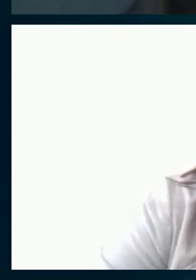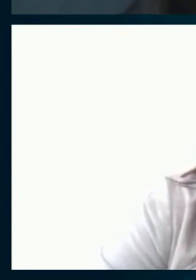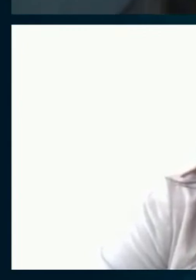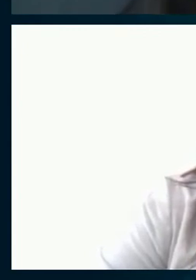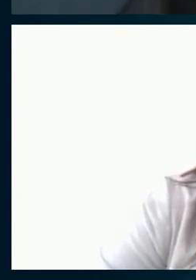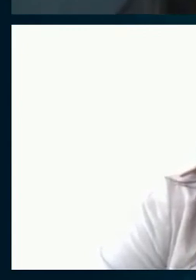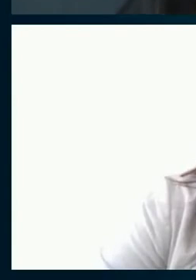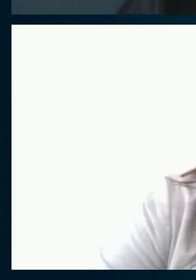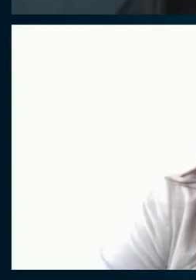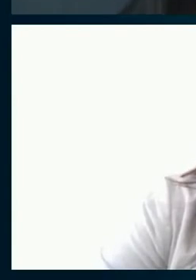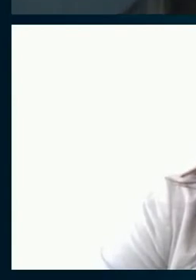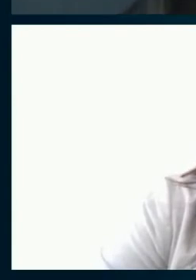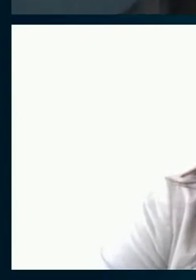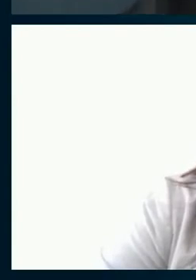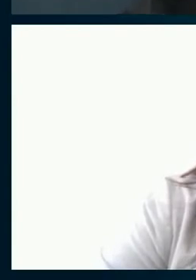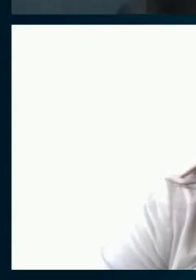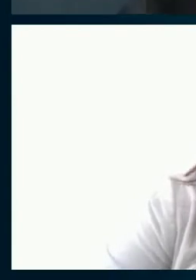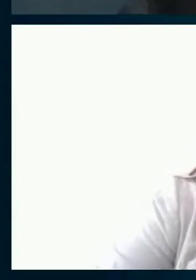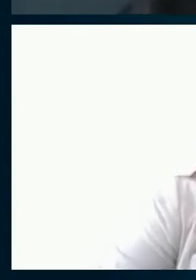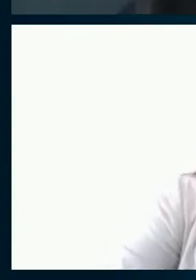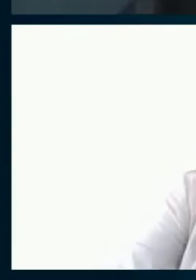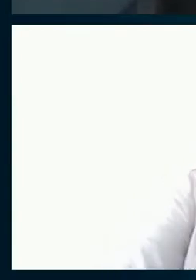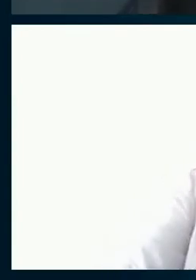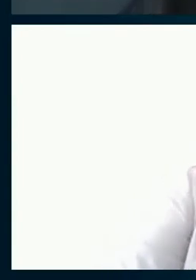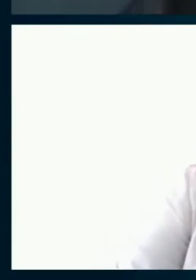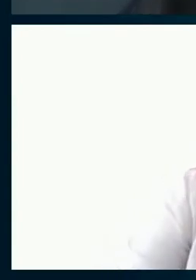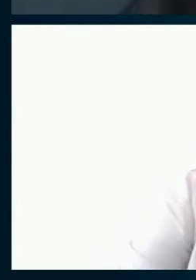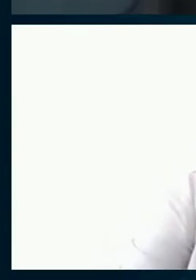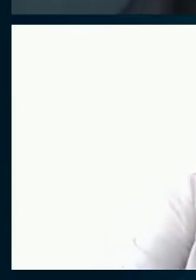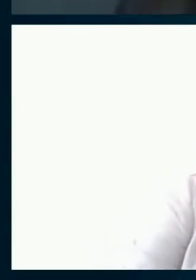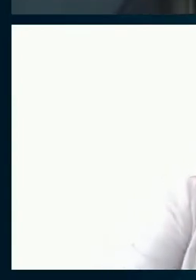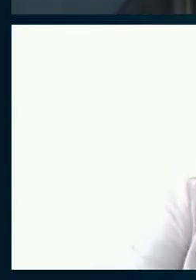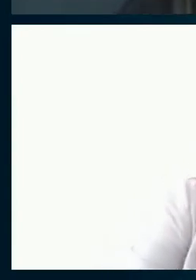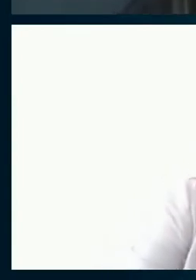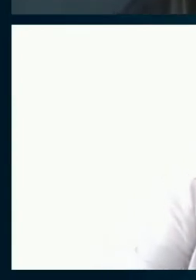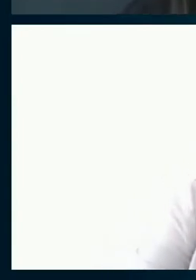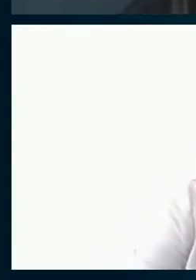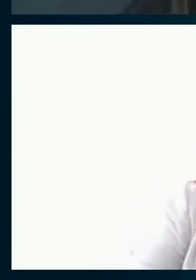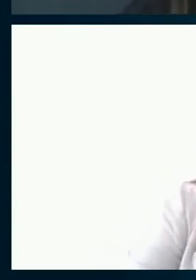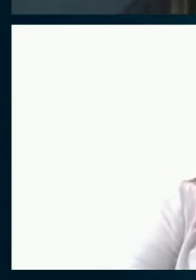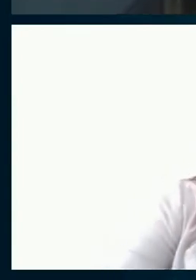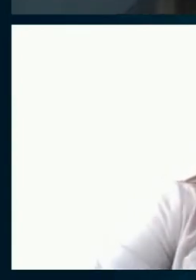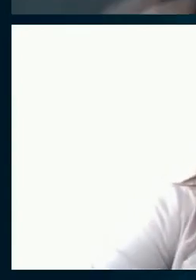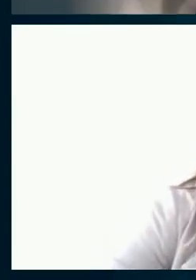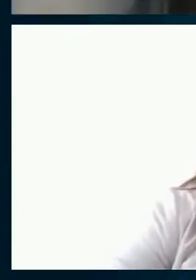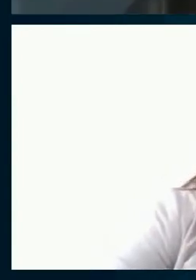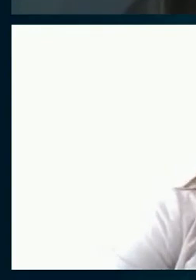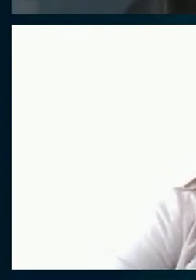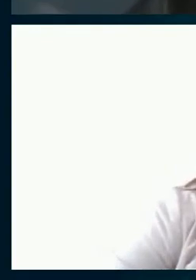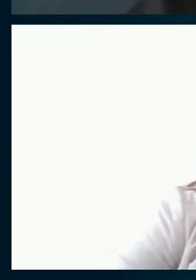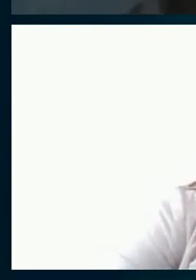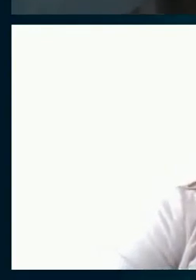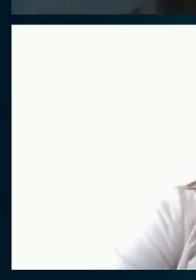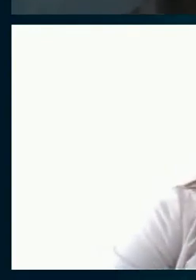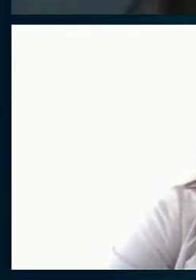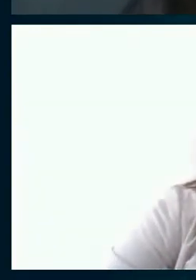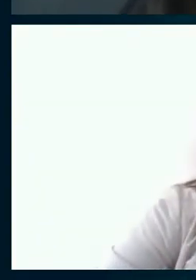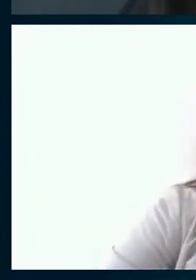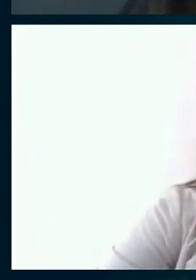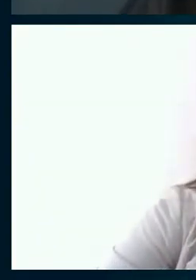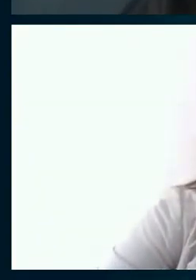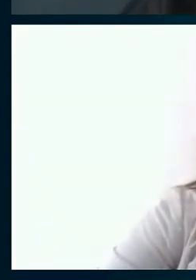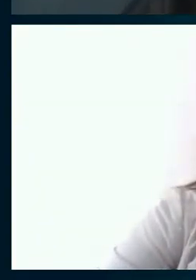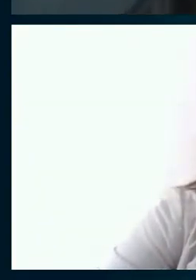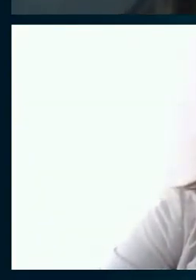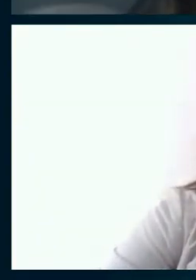posibilidad de realizar este proceso, porque digamos, pues nuestro sistema, pues habría que haber una inversión en cuanto a hacer un cambio en cuanto a la parte final